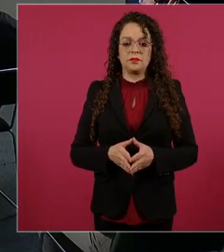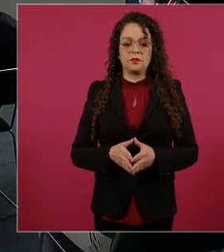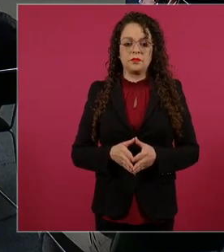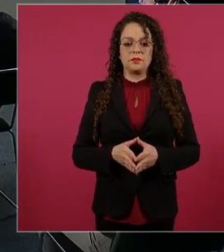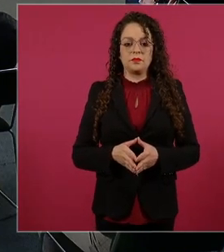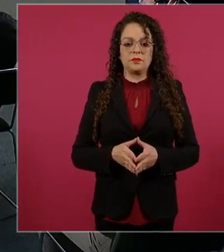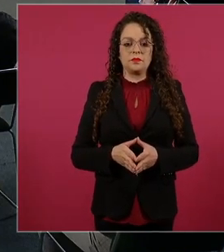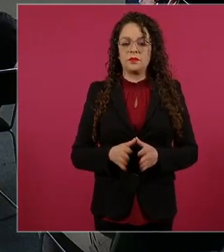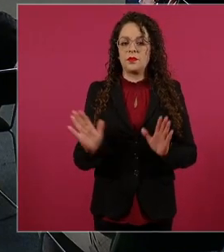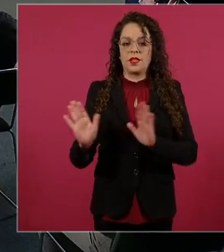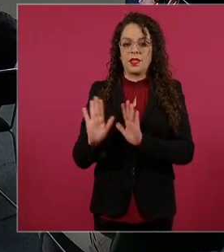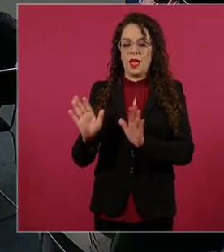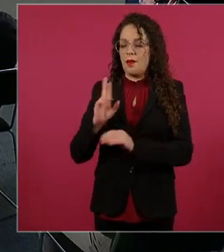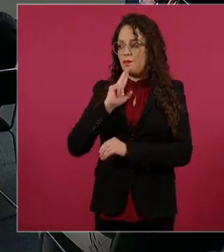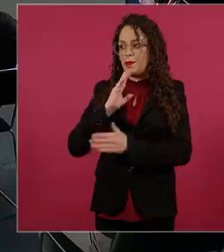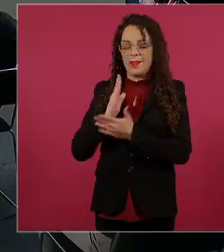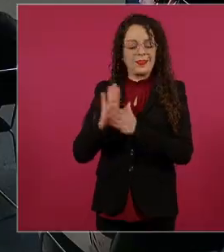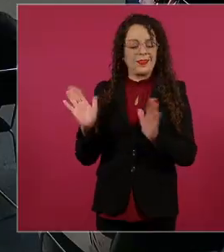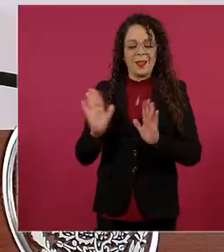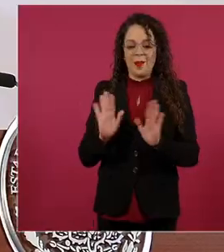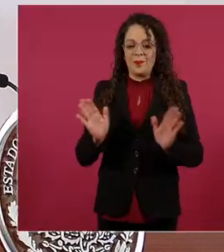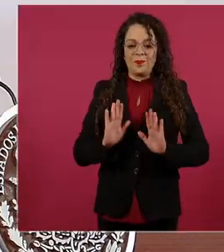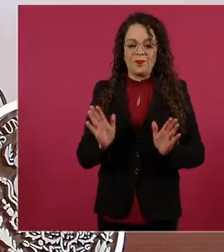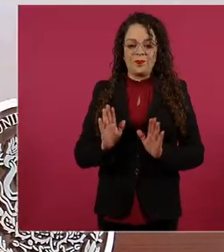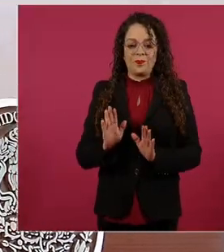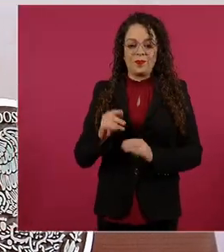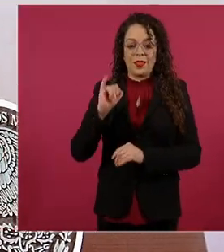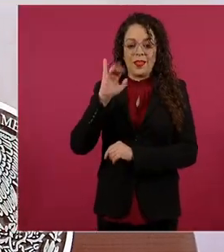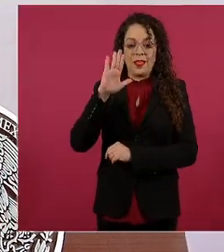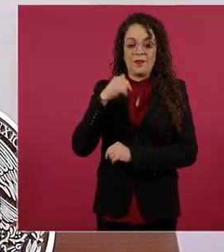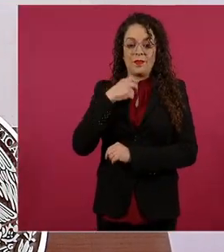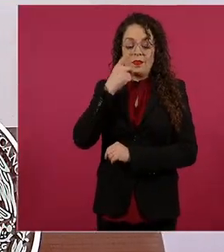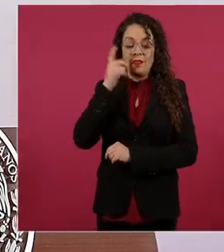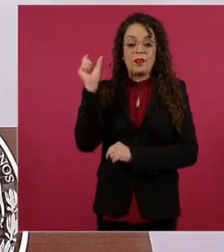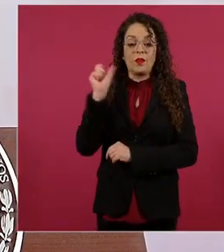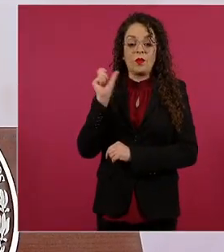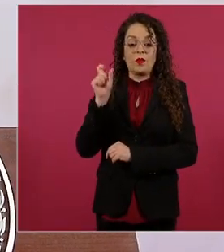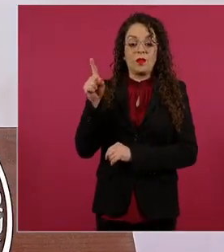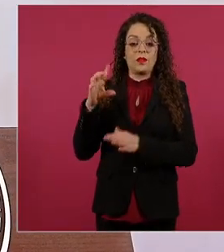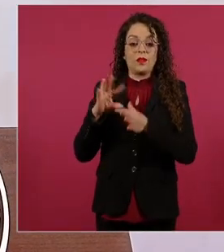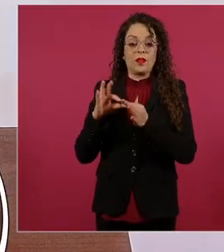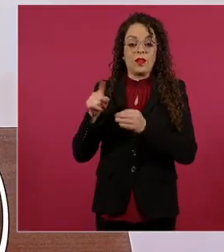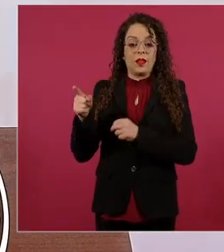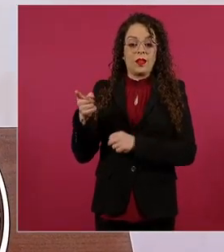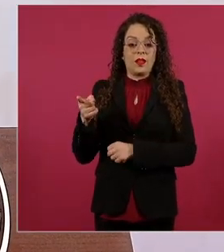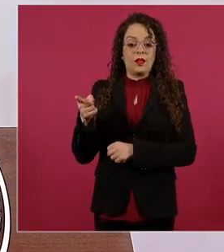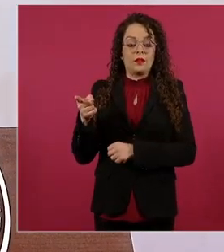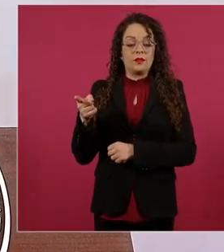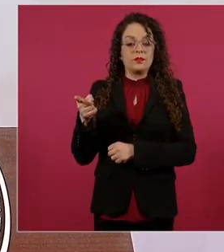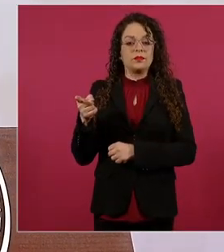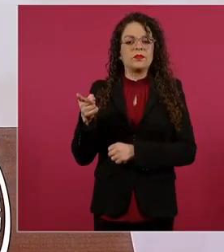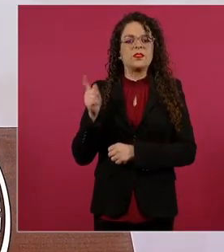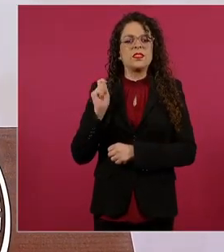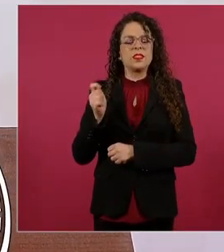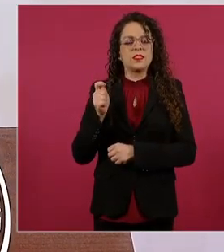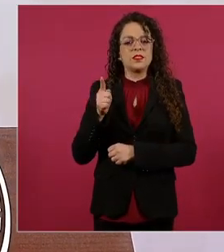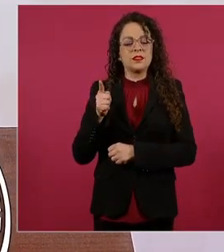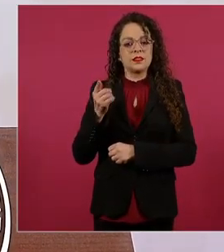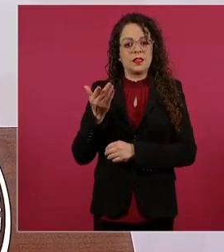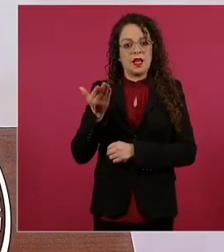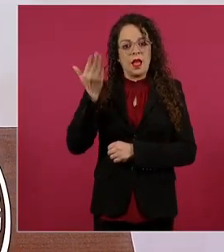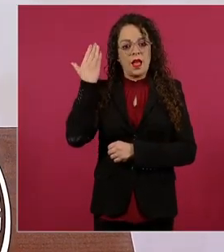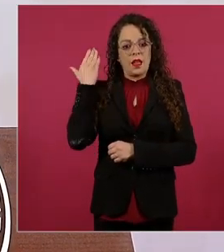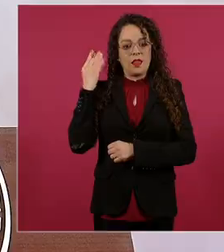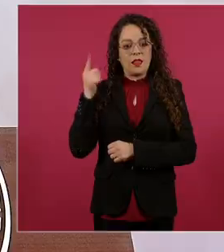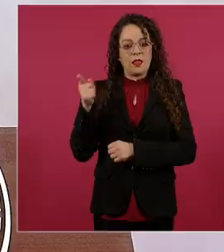mucho te voy a decir que pusieras cuando cuando estuvo aquí la